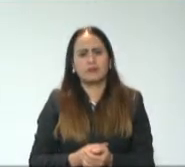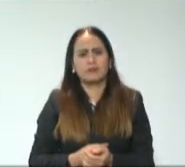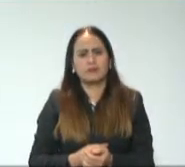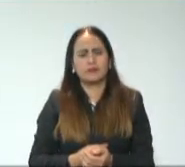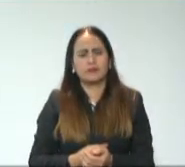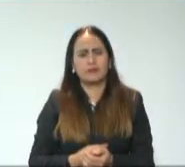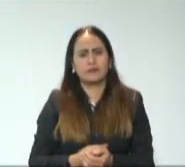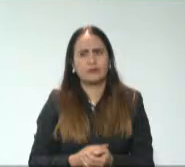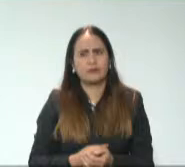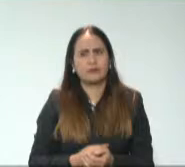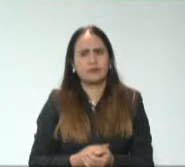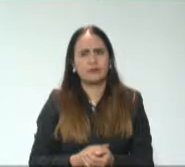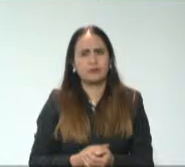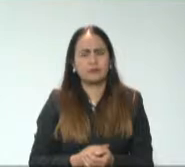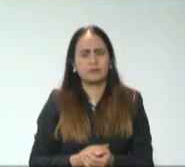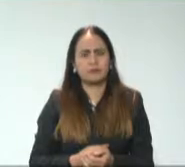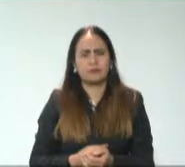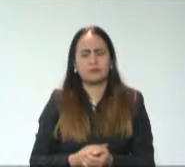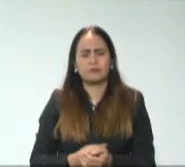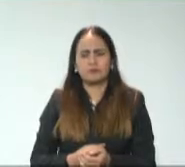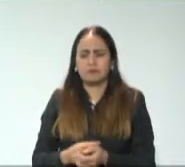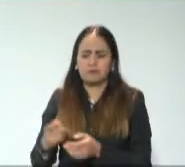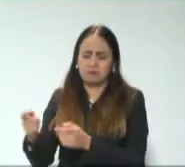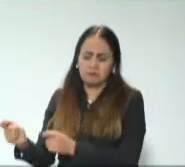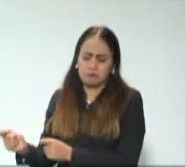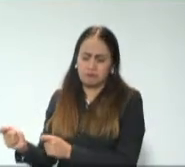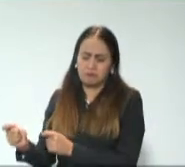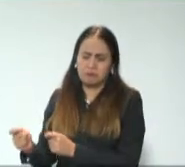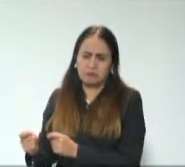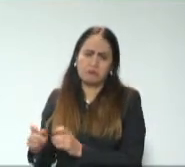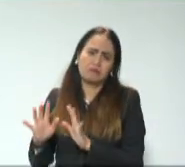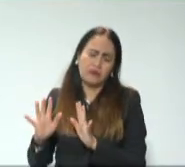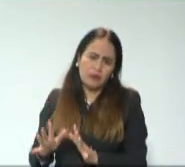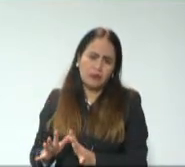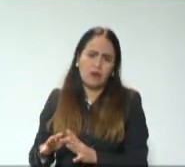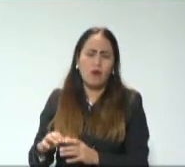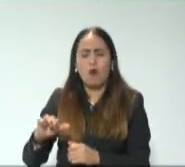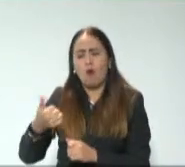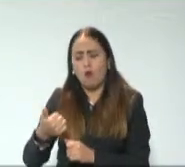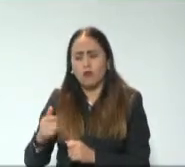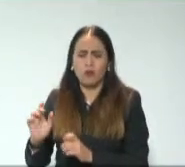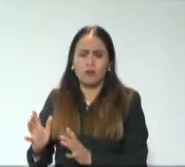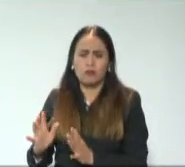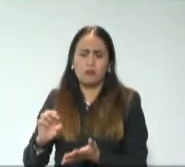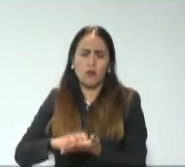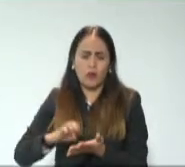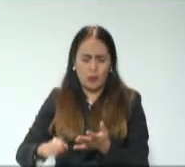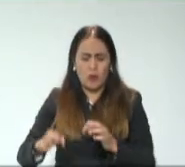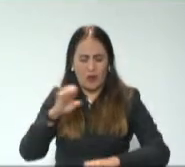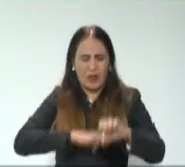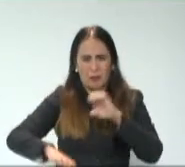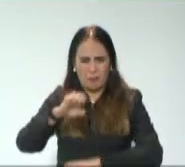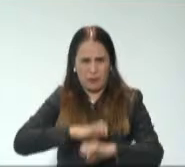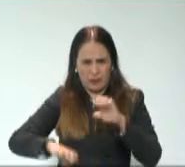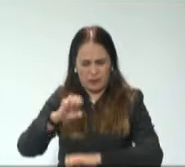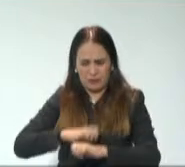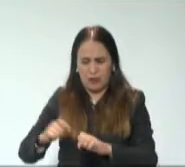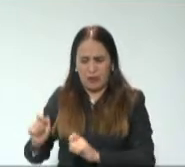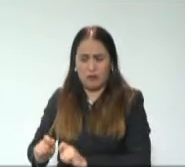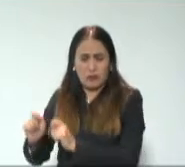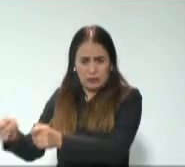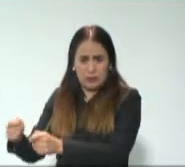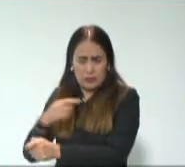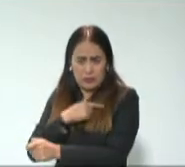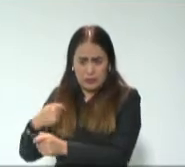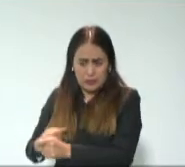inter por tener la intersección o intervenir un tercero que puede ser un privado o un social